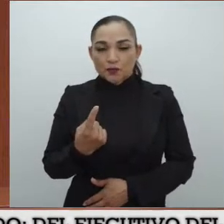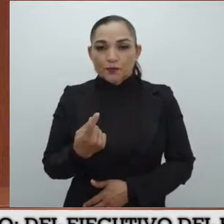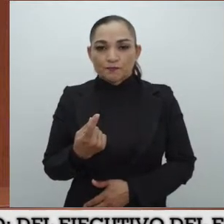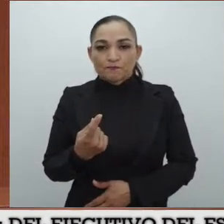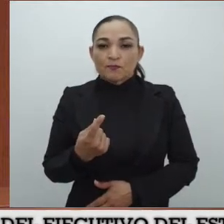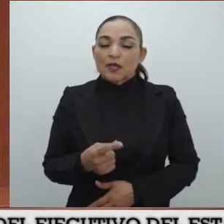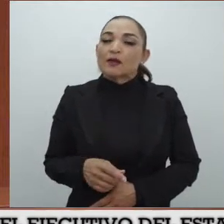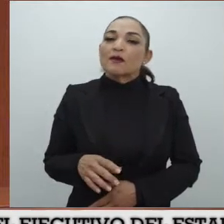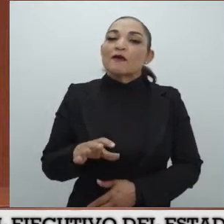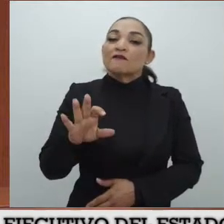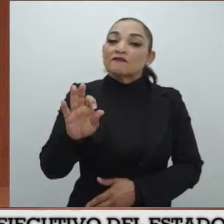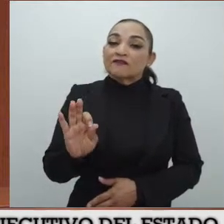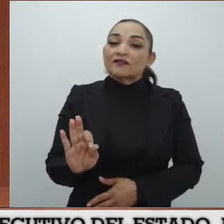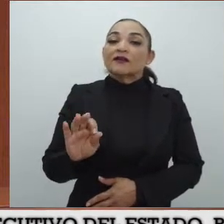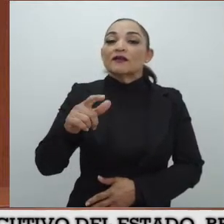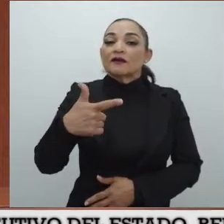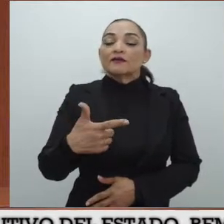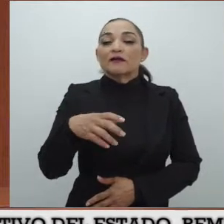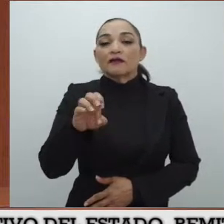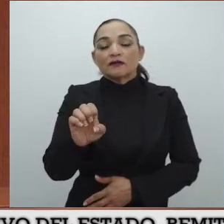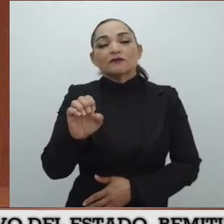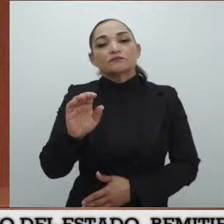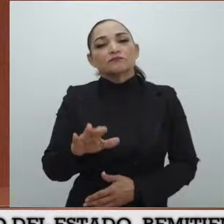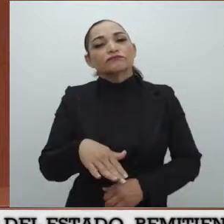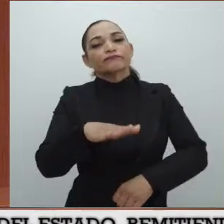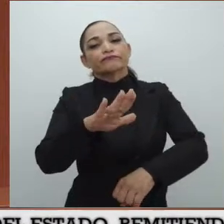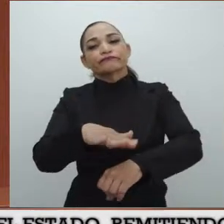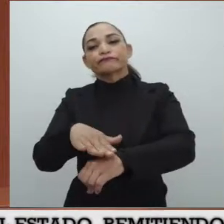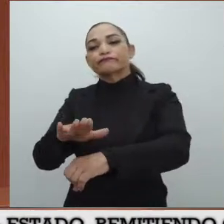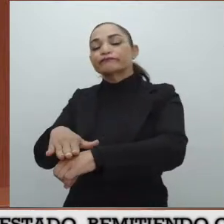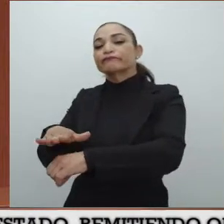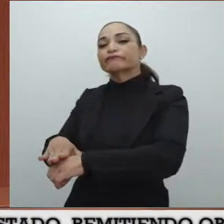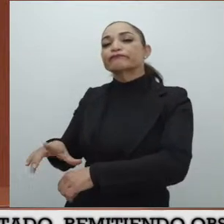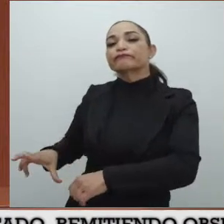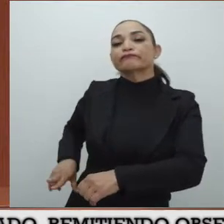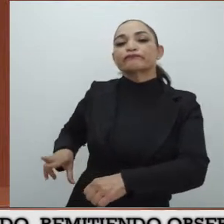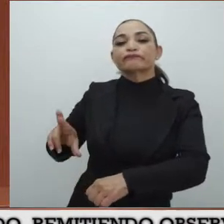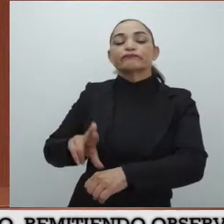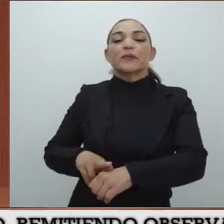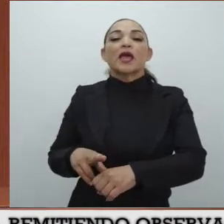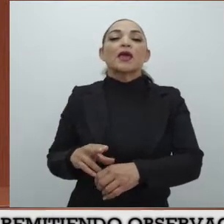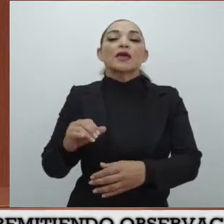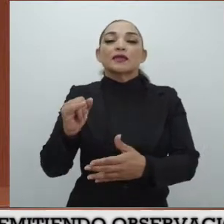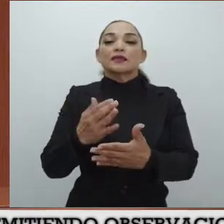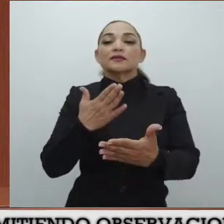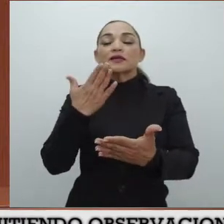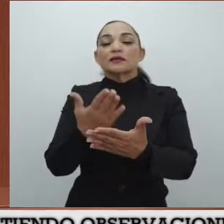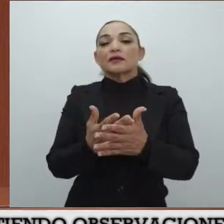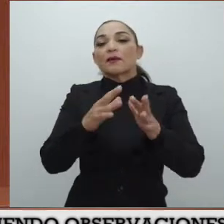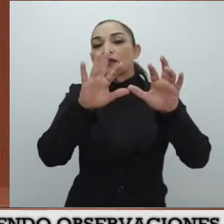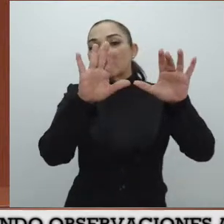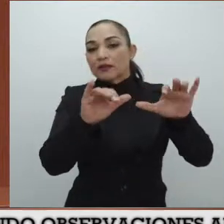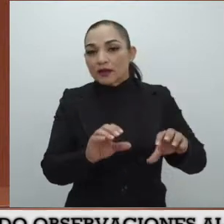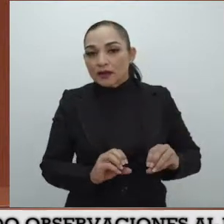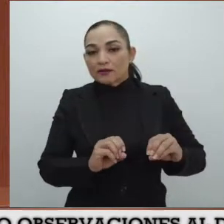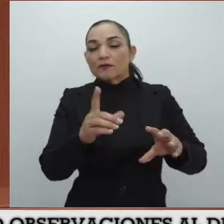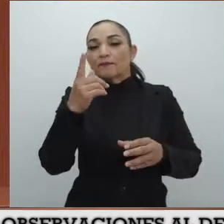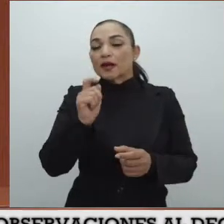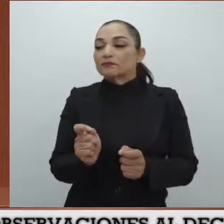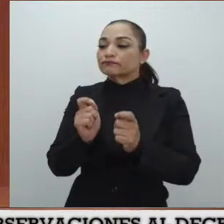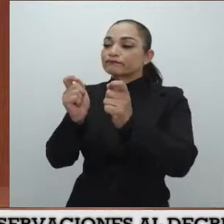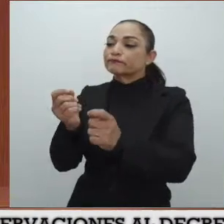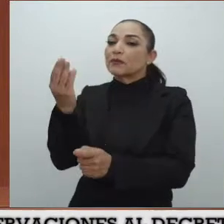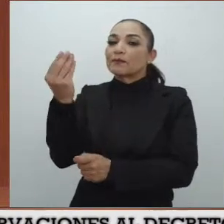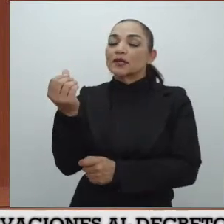la Fiscalía General del Estado solicitó al Poder Ejecutivo la elaboración de una iniciativa de decreto para el otorgamiento de pensión por